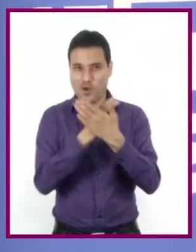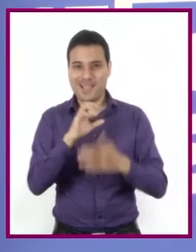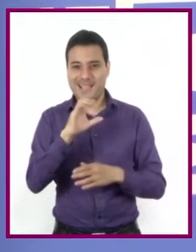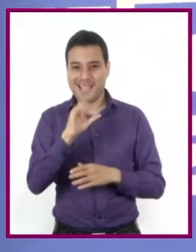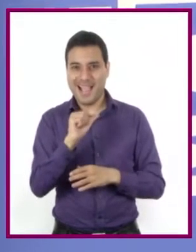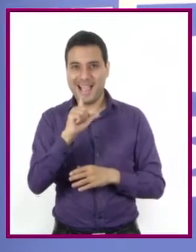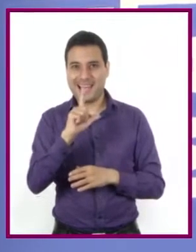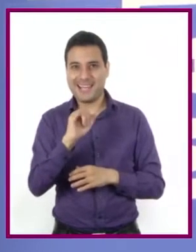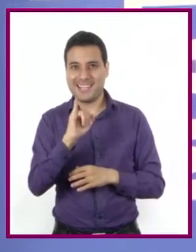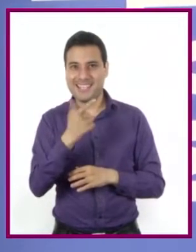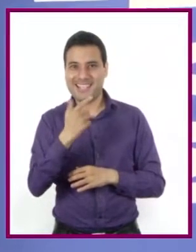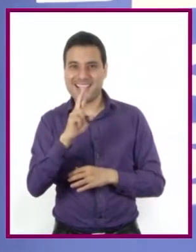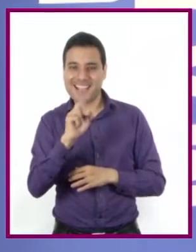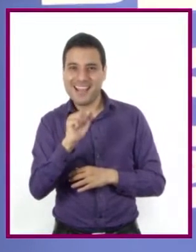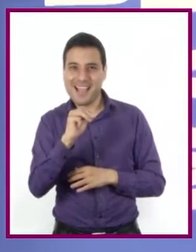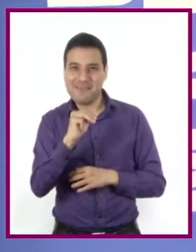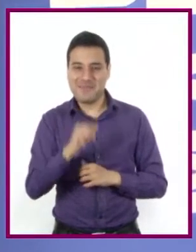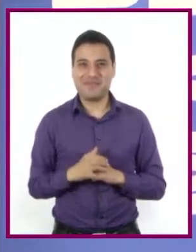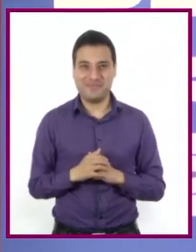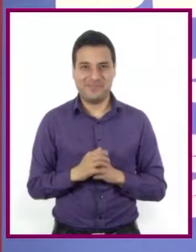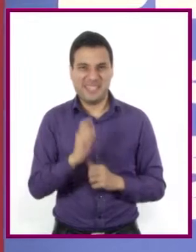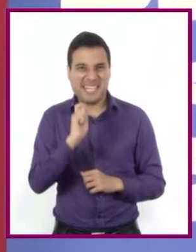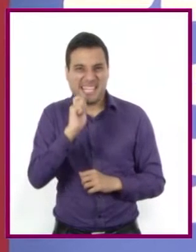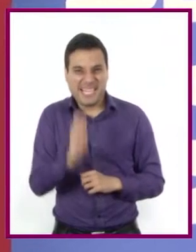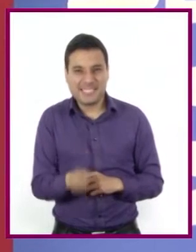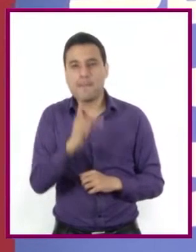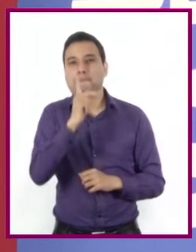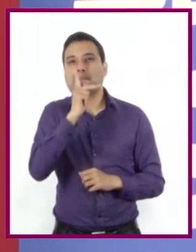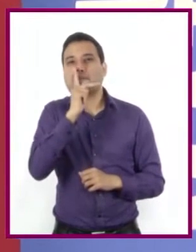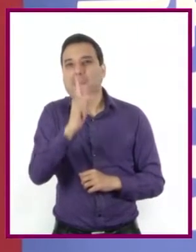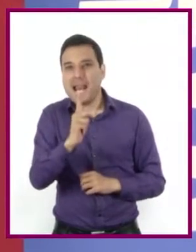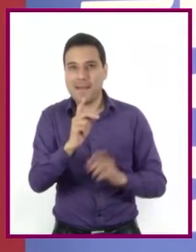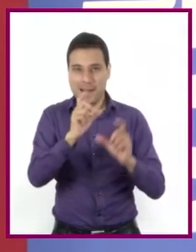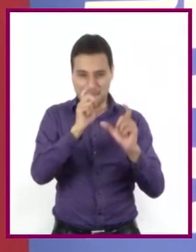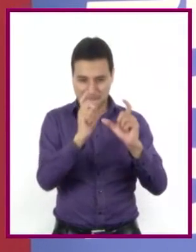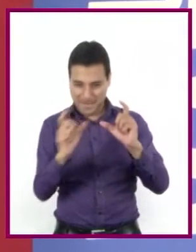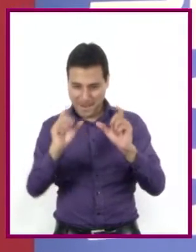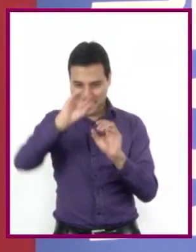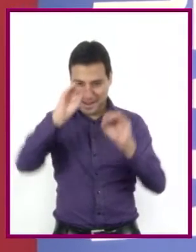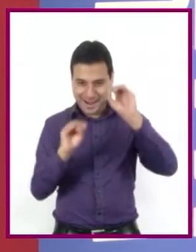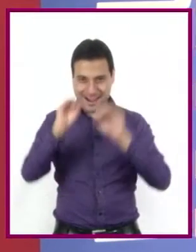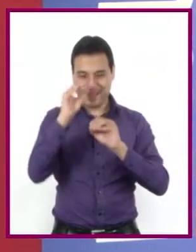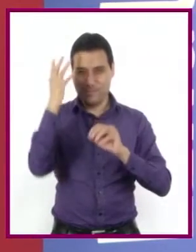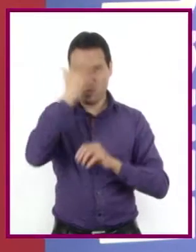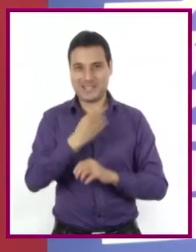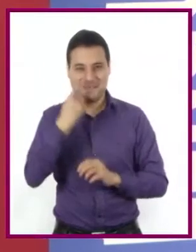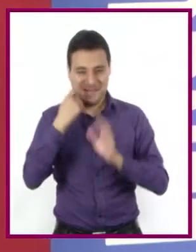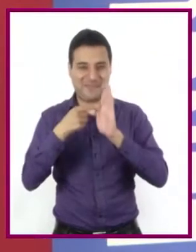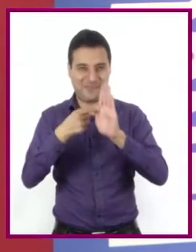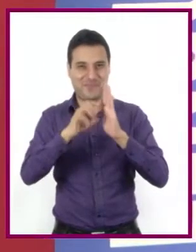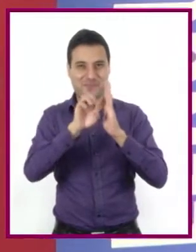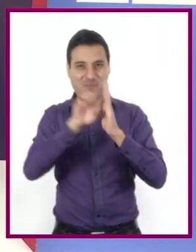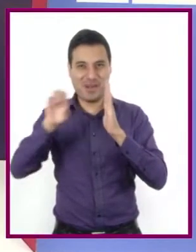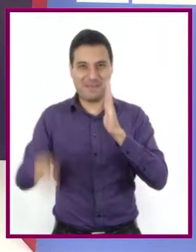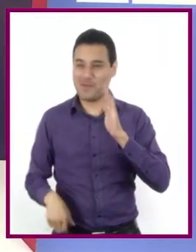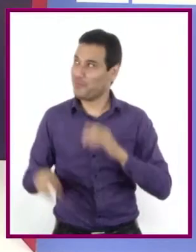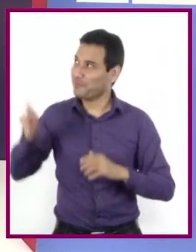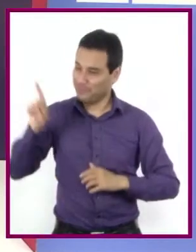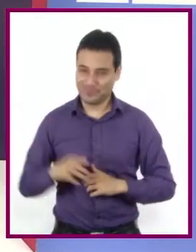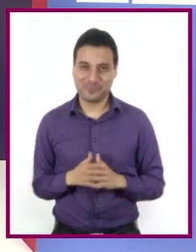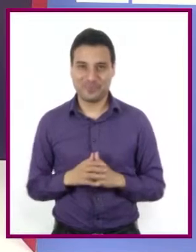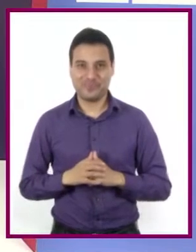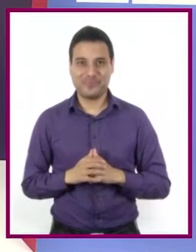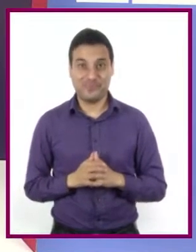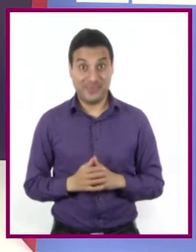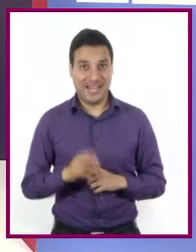otra cosa que la representación gráfica de las palabras. Vamos a observar el siguiente ejemplo.